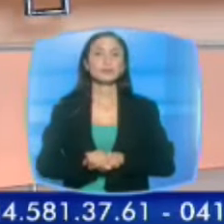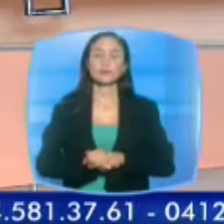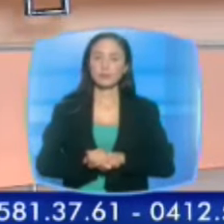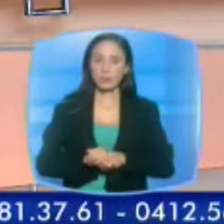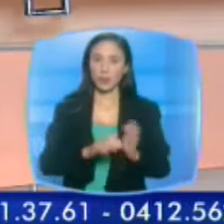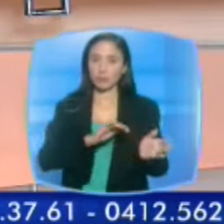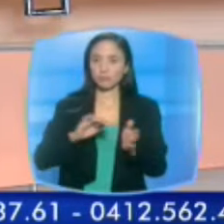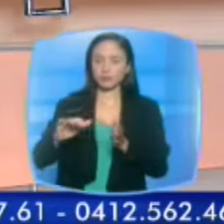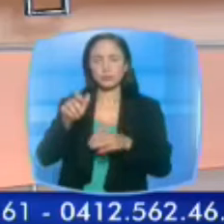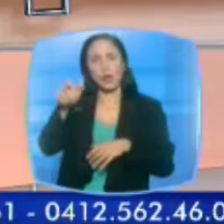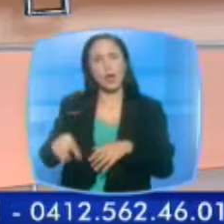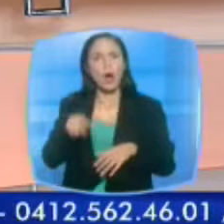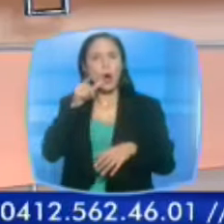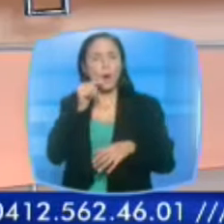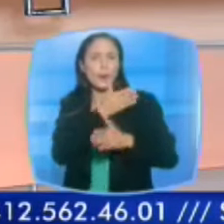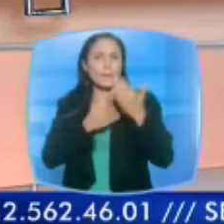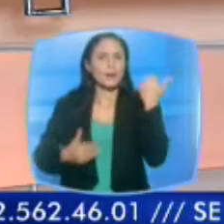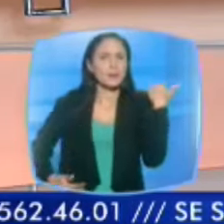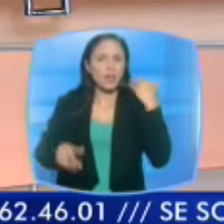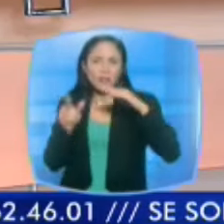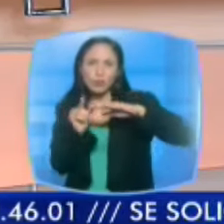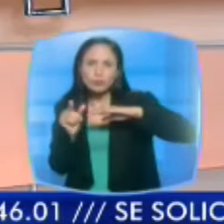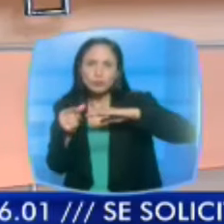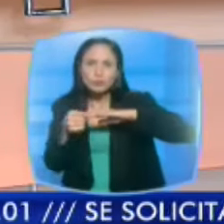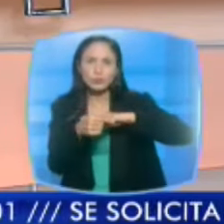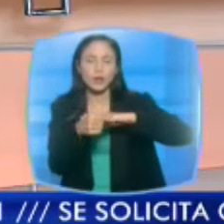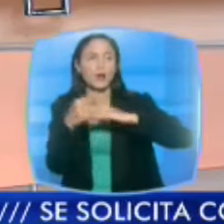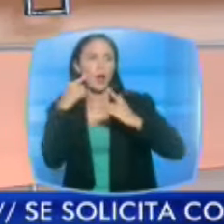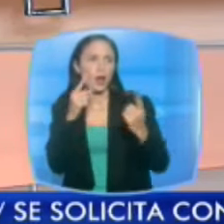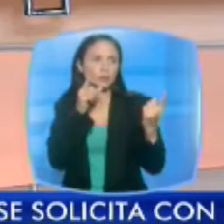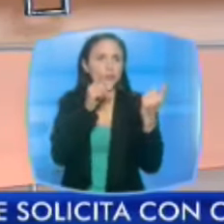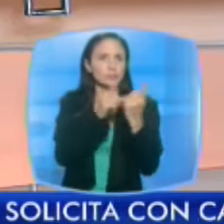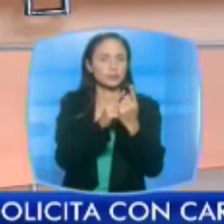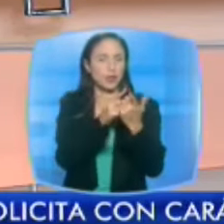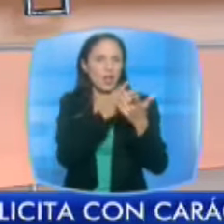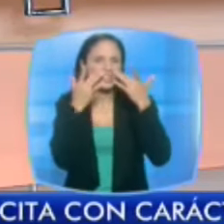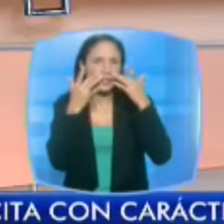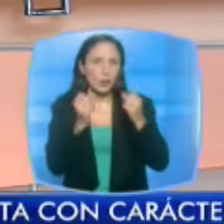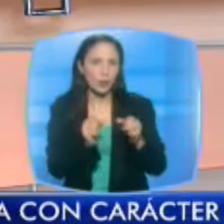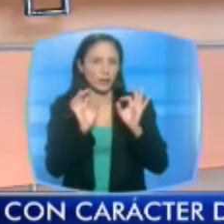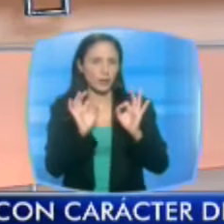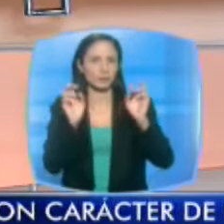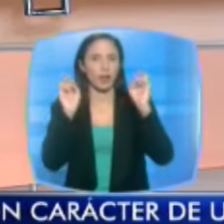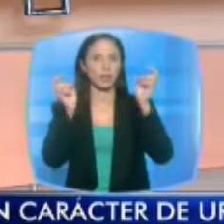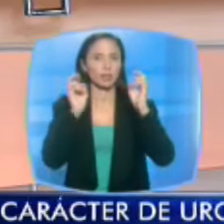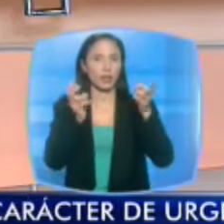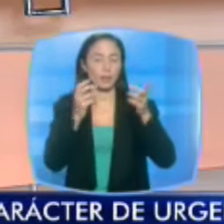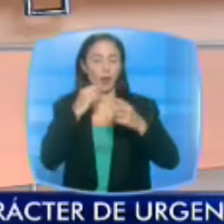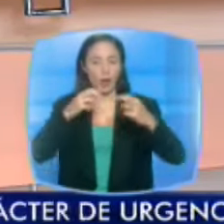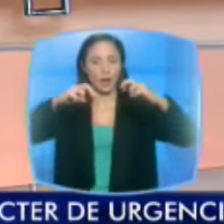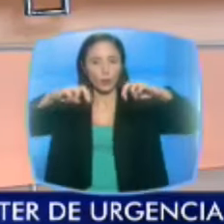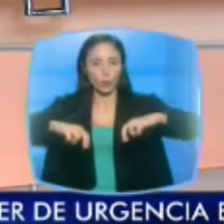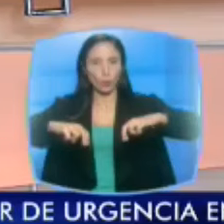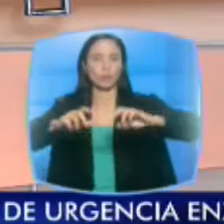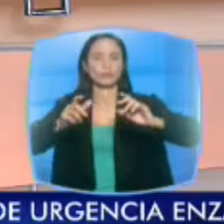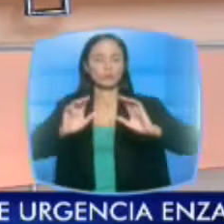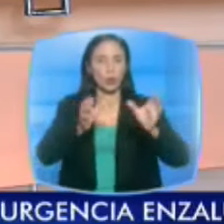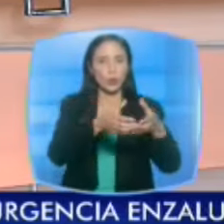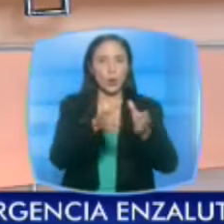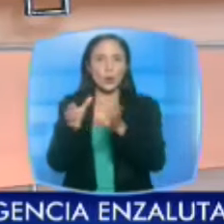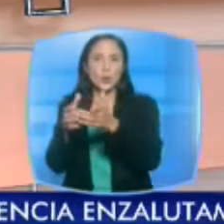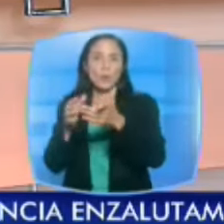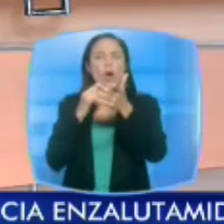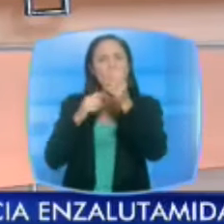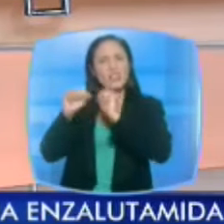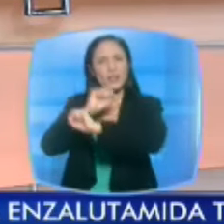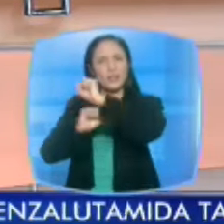El presidente guyanés Irfan Ali abordó temas de seguridad en una reunión que sostuvo este martes con el subsecretario adjunto de Defensa de